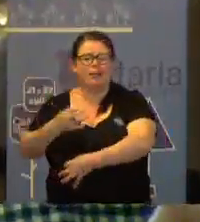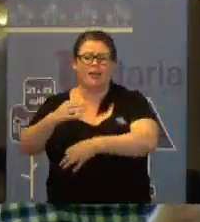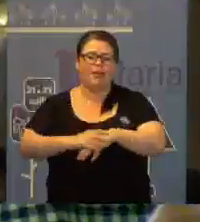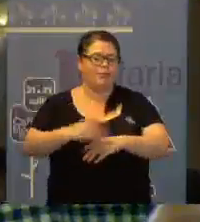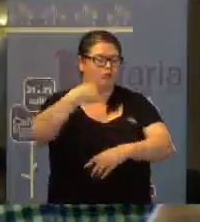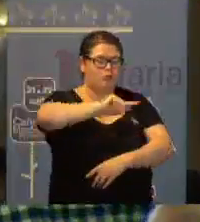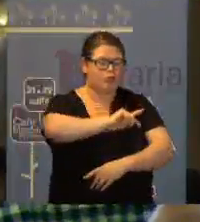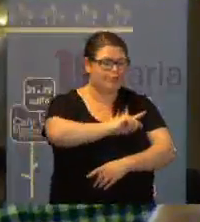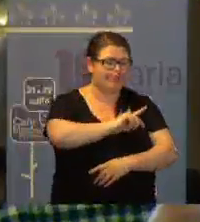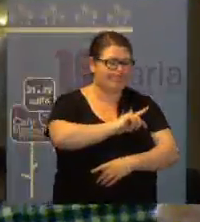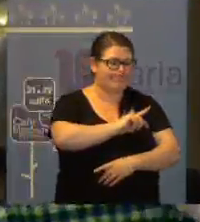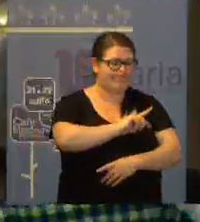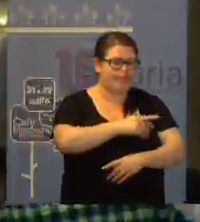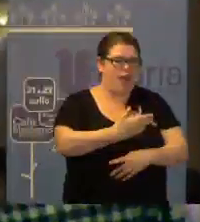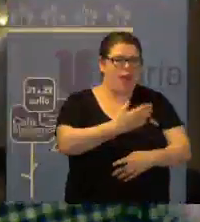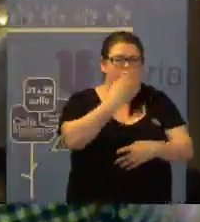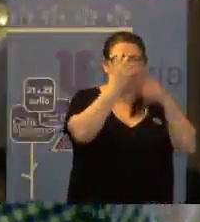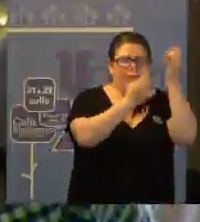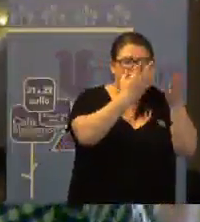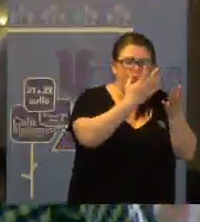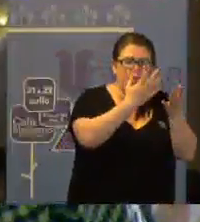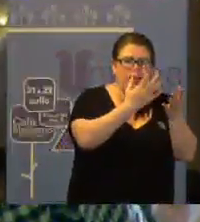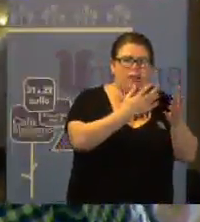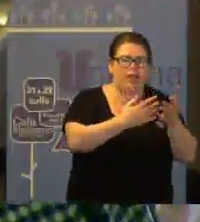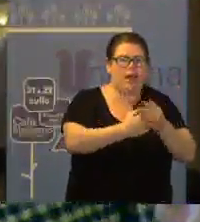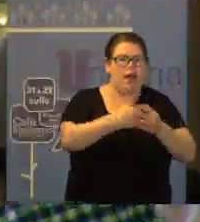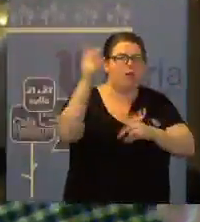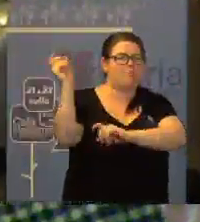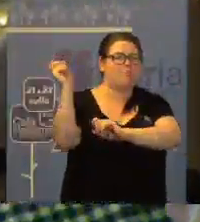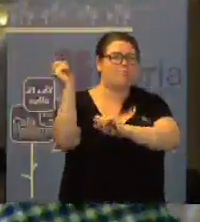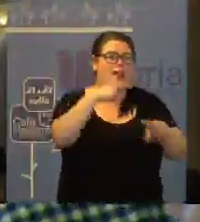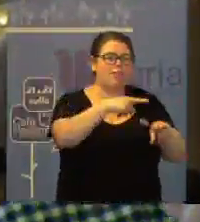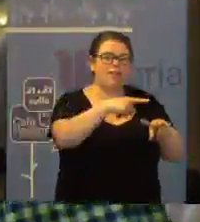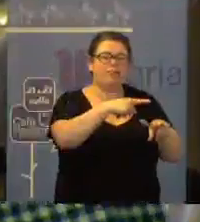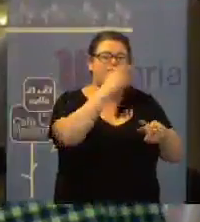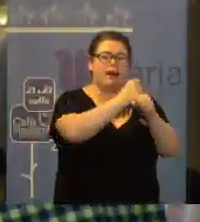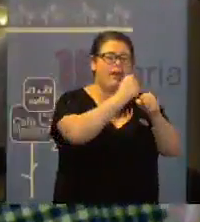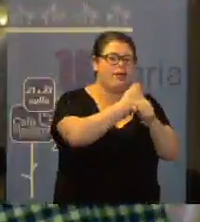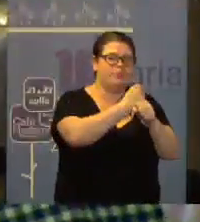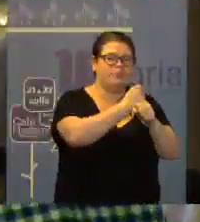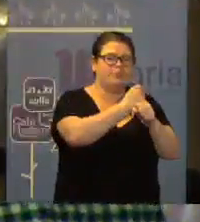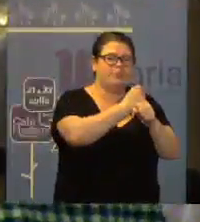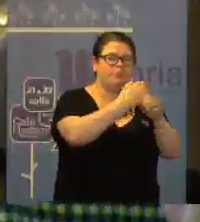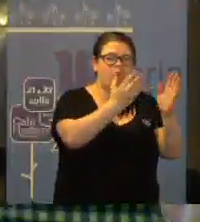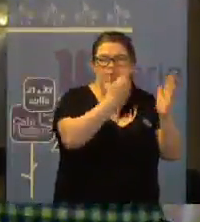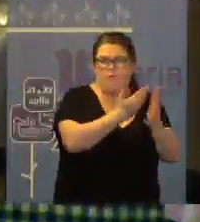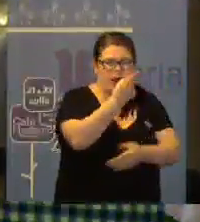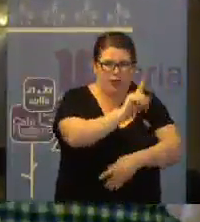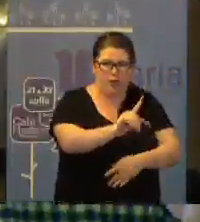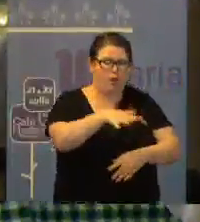caemos en cousas absurdas como dicir, no, a inmigración non quita traballo, logo que veñen. Dicir, claro que quita traballo. Tenemos que